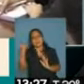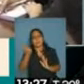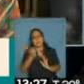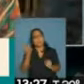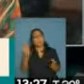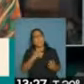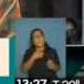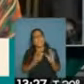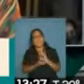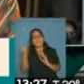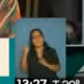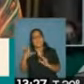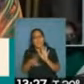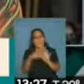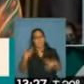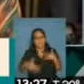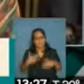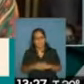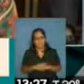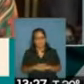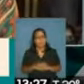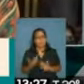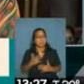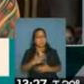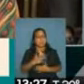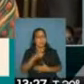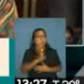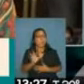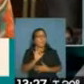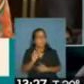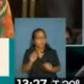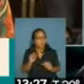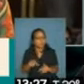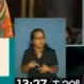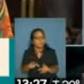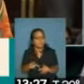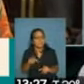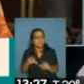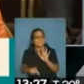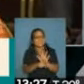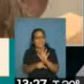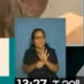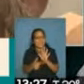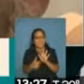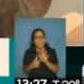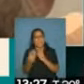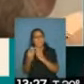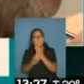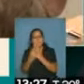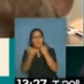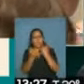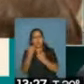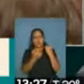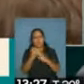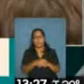pero bueno, creemos que la opinión más importante que va a tener esta ley es precisamente la del ministro de Hacienda de la